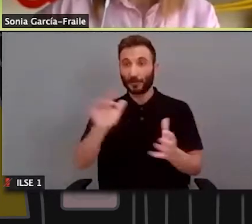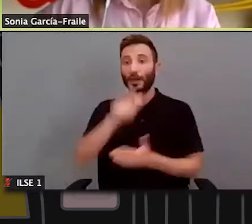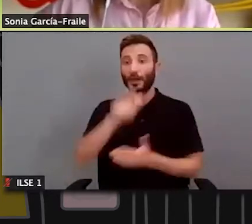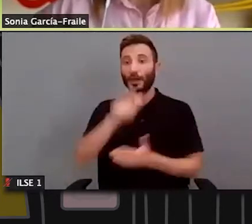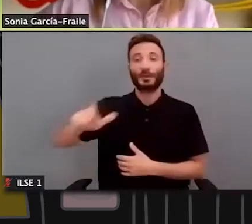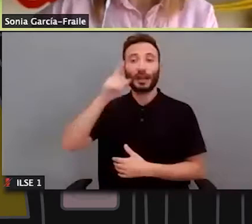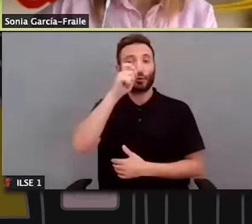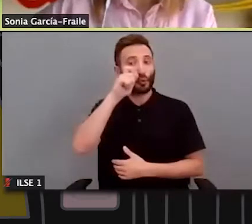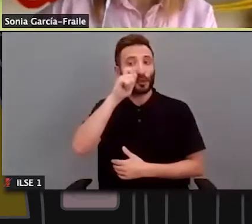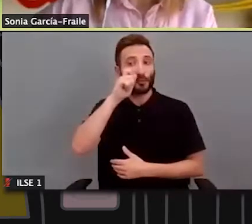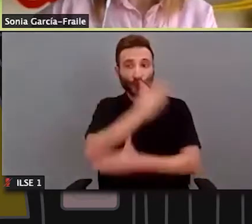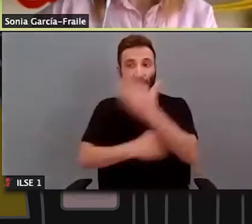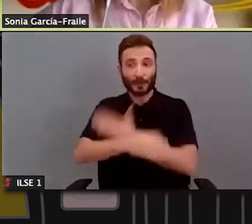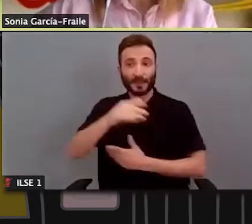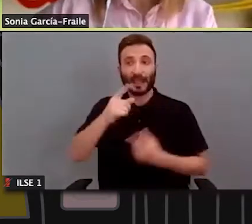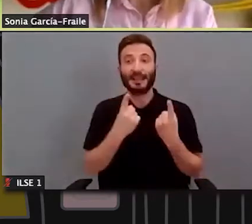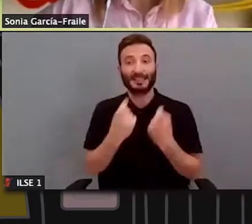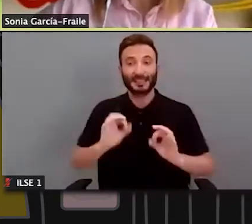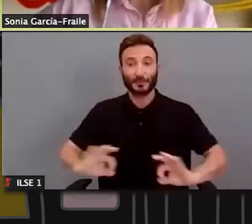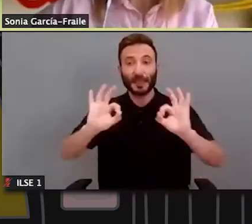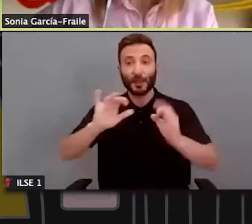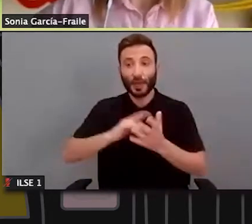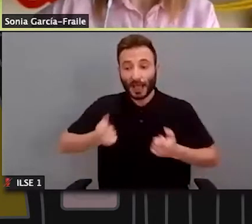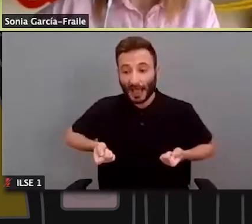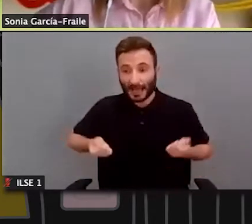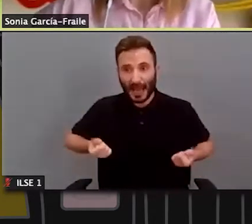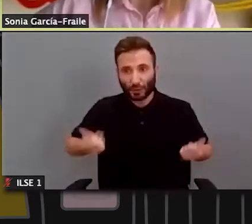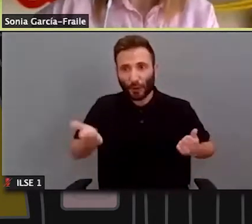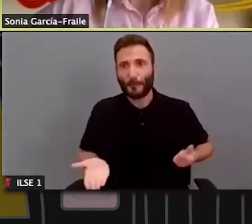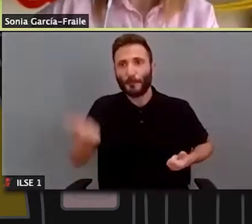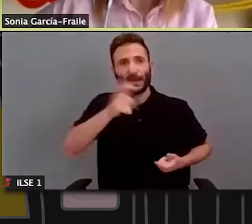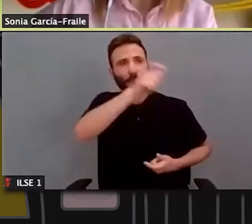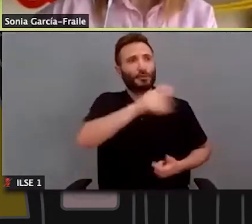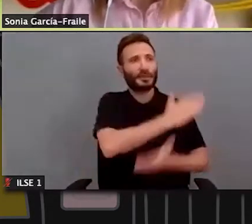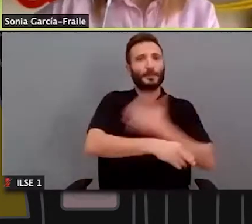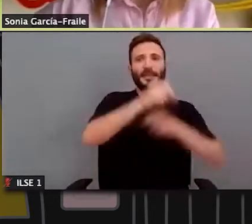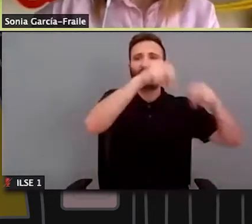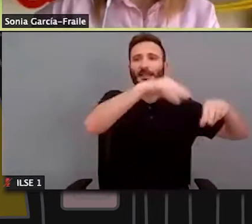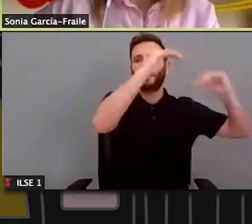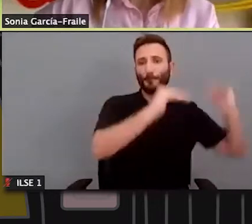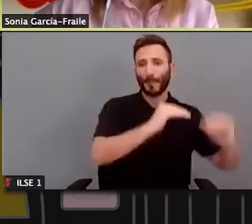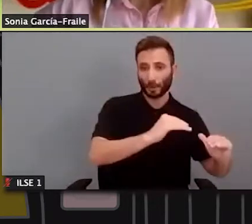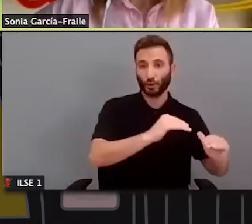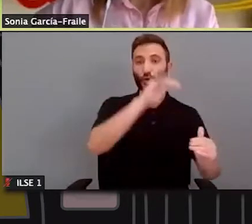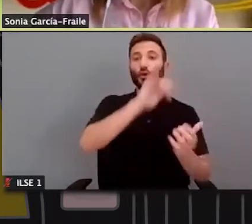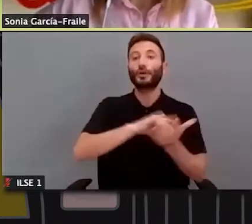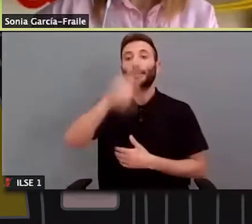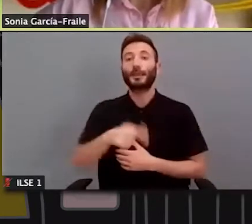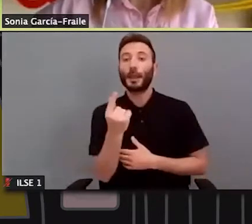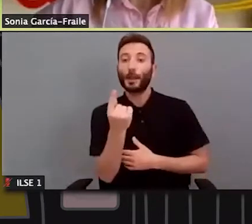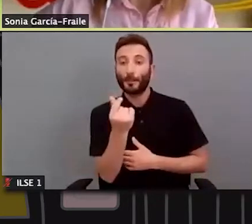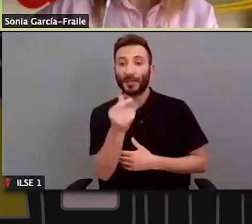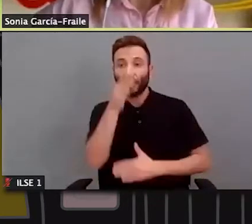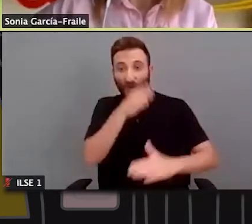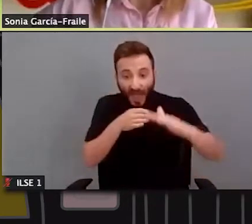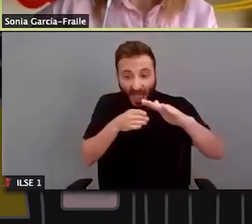discapacidad o necesidades especiales gastan de media más frente a aquellos que no tienen ninguna discapacidad, que el precio que supone la no accesibilidad de